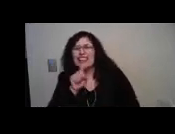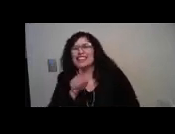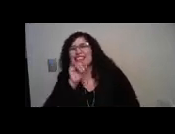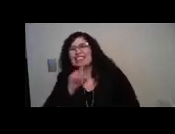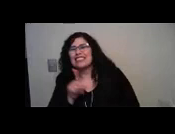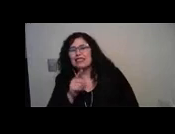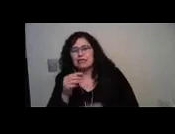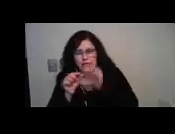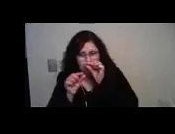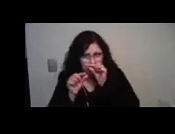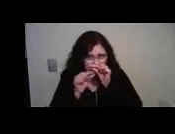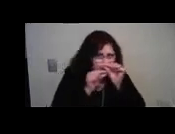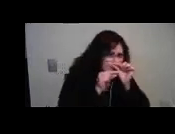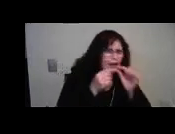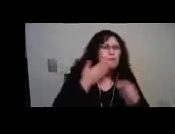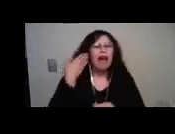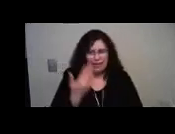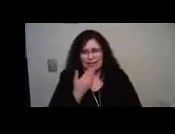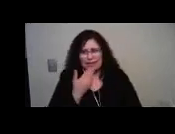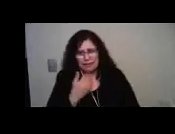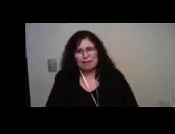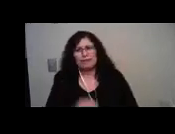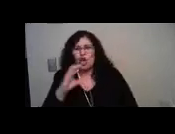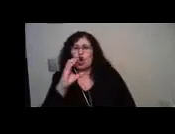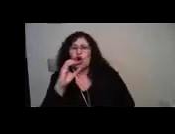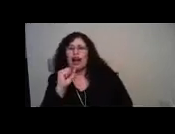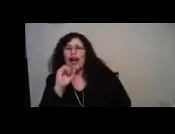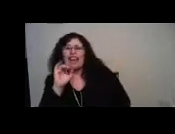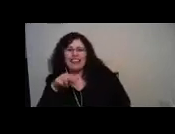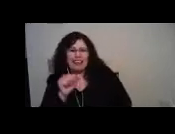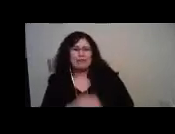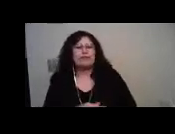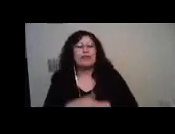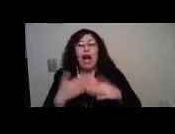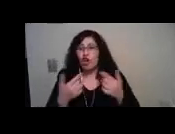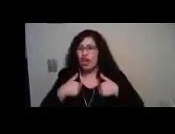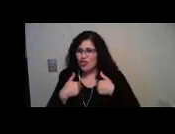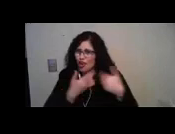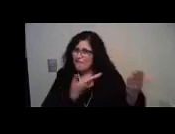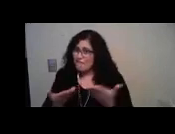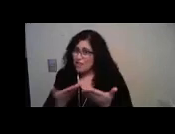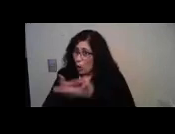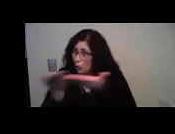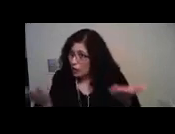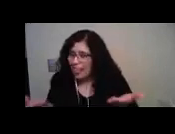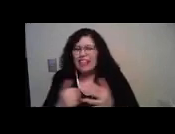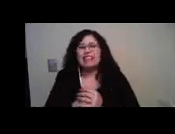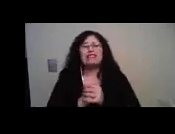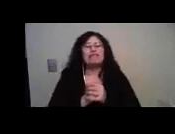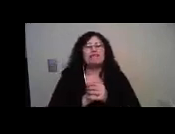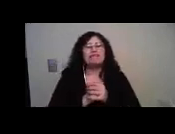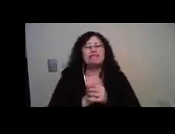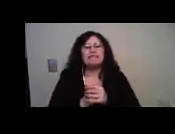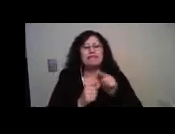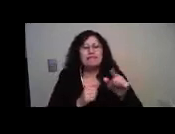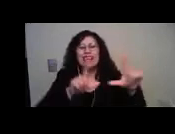Y esto lo dejé así porque es el tema que yo los voy a invitar a profundizar ustedes, ¿ya? He sacado el contenido de esta